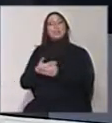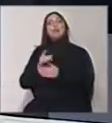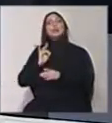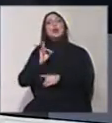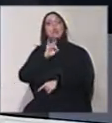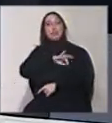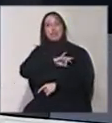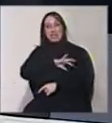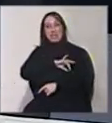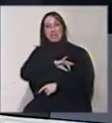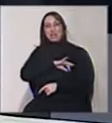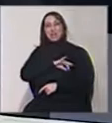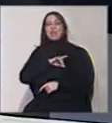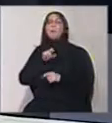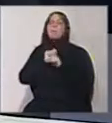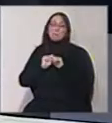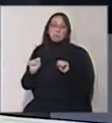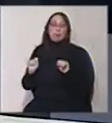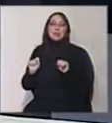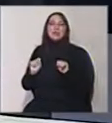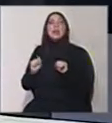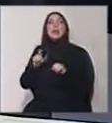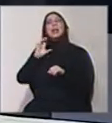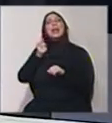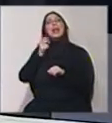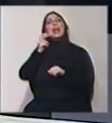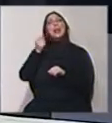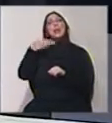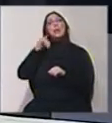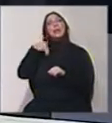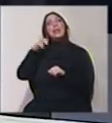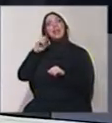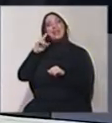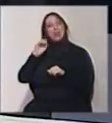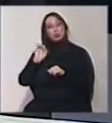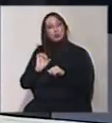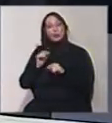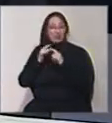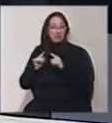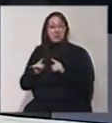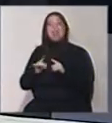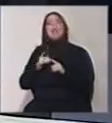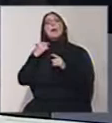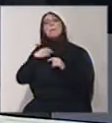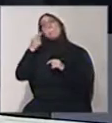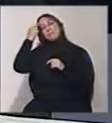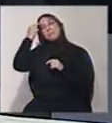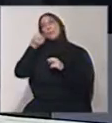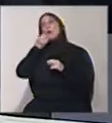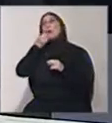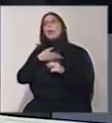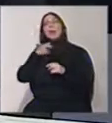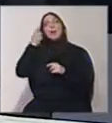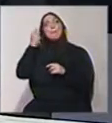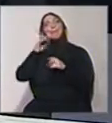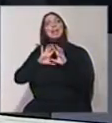¿no? El caso de Chile, en todo caso, puede ser lo de los carabineros, un ejemplo a tomar en cuenta, sino que estamos pensando en buenas experiencias que se han dado